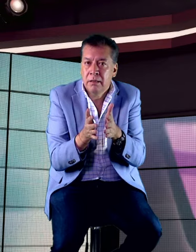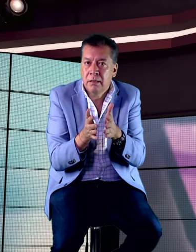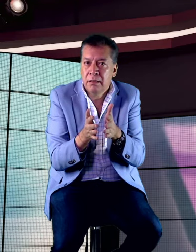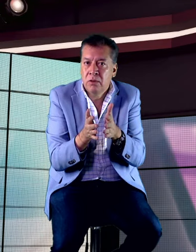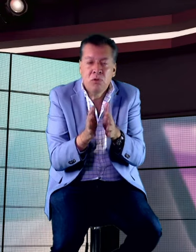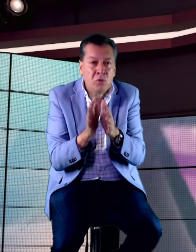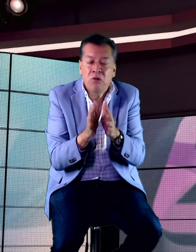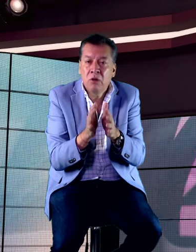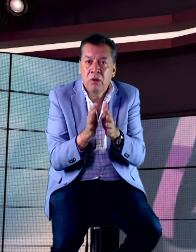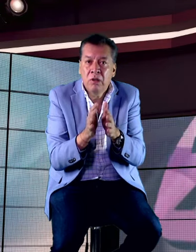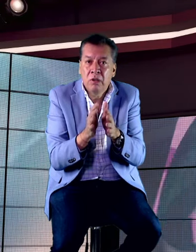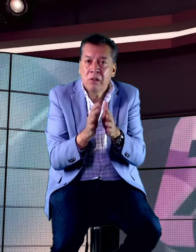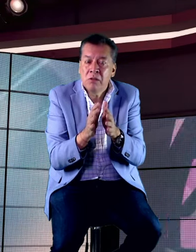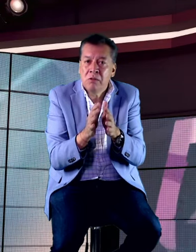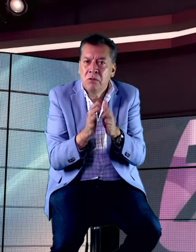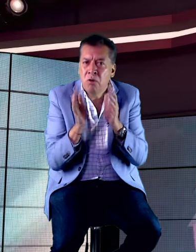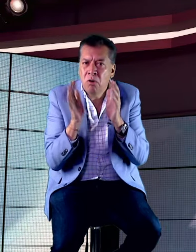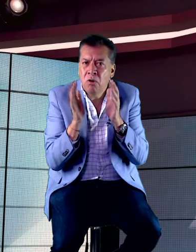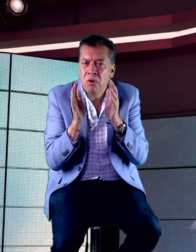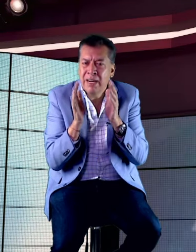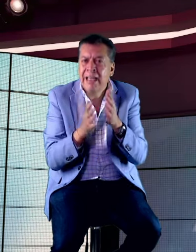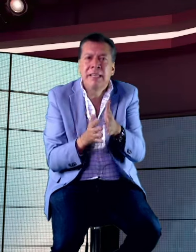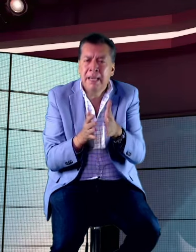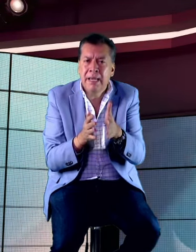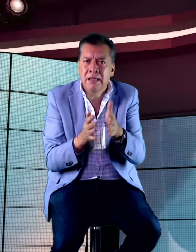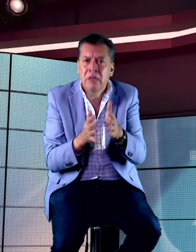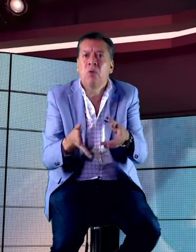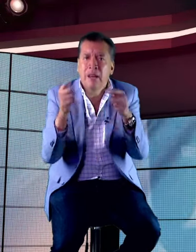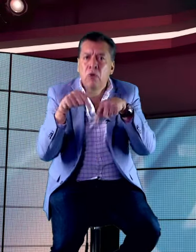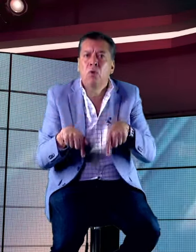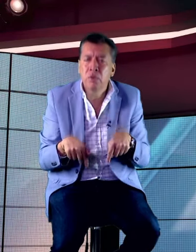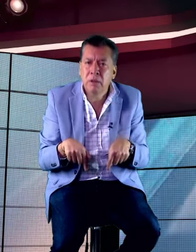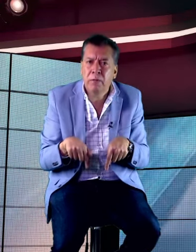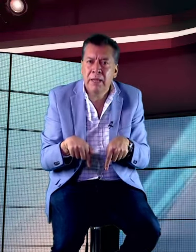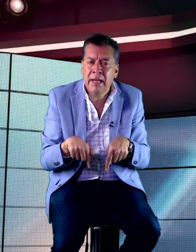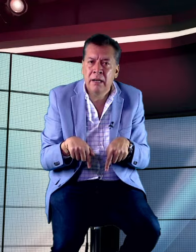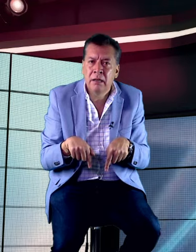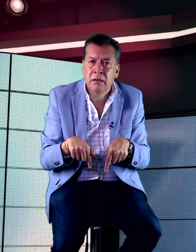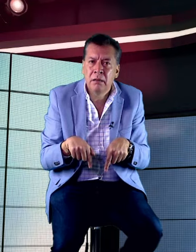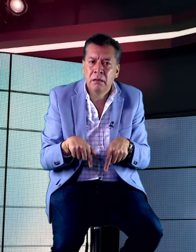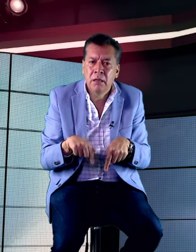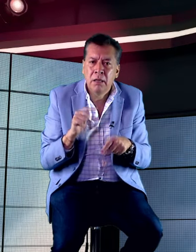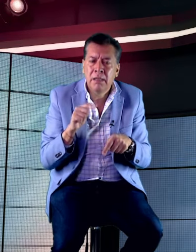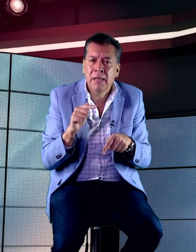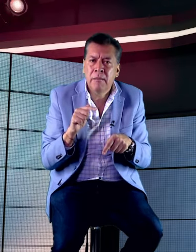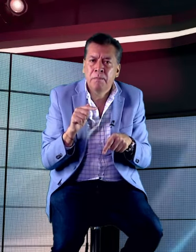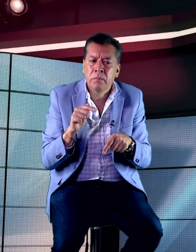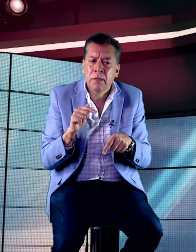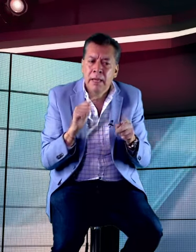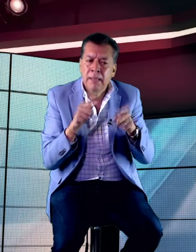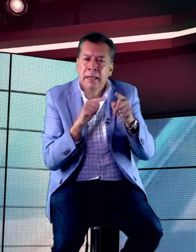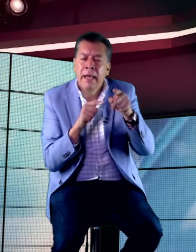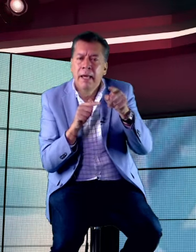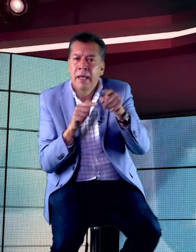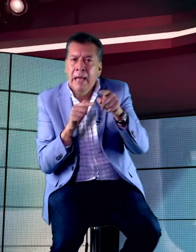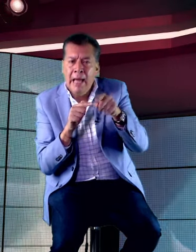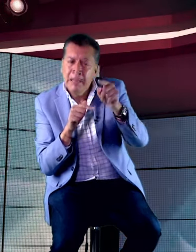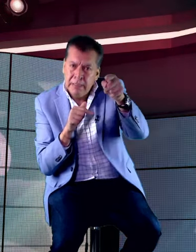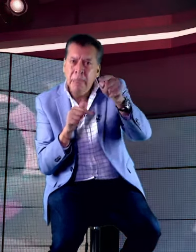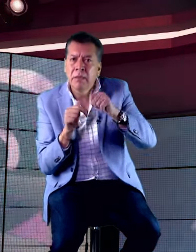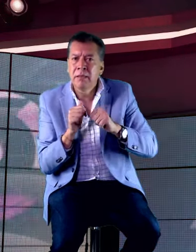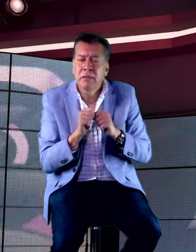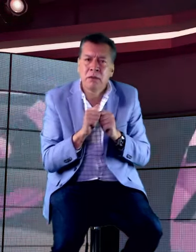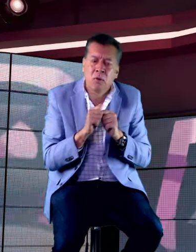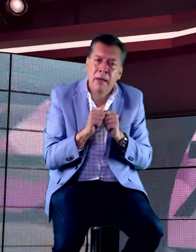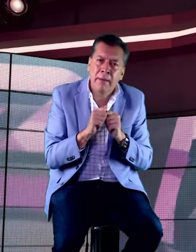justifican no solo no le exigen sino que lo justifican y dicen es que